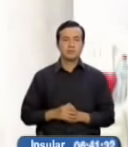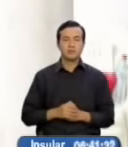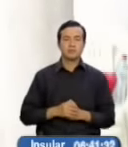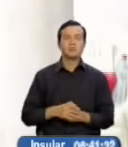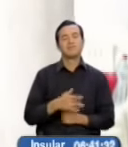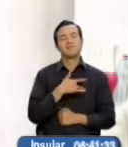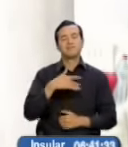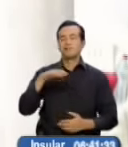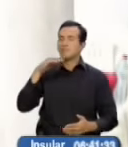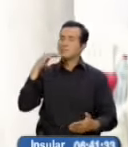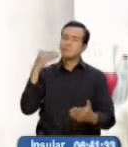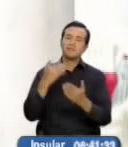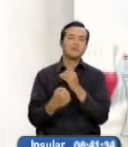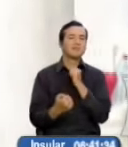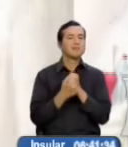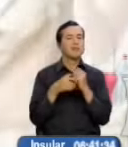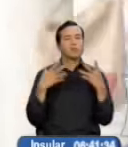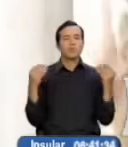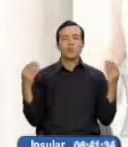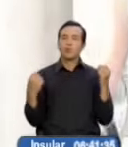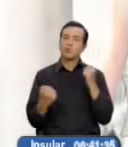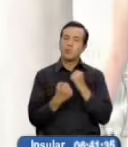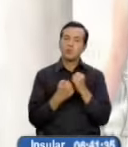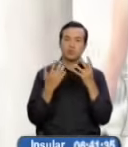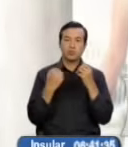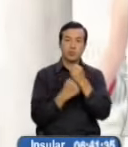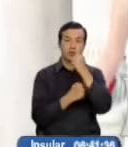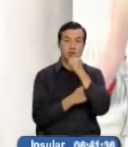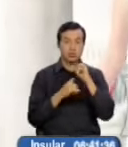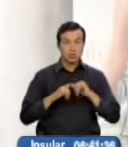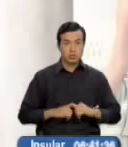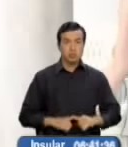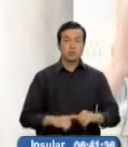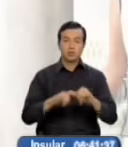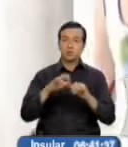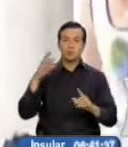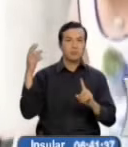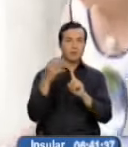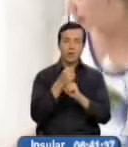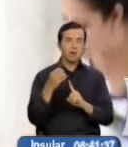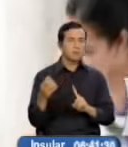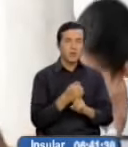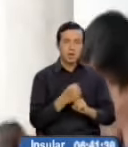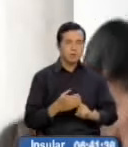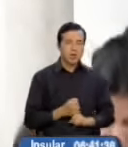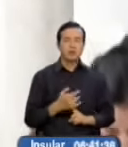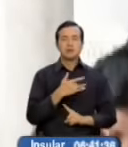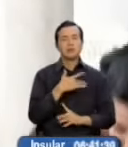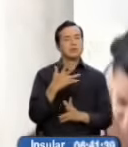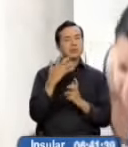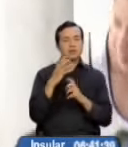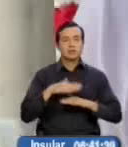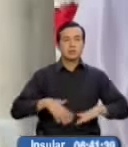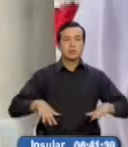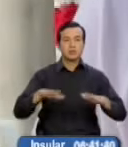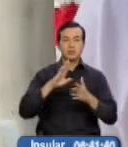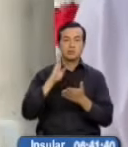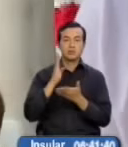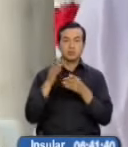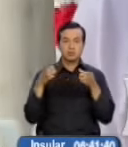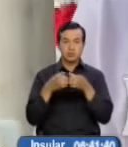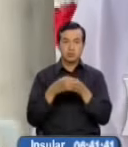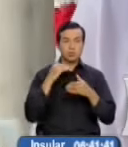totalmente agradecidos por el apoyo incondicional que nos está dando. Va a ser un fortalecimiento para poder lograr lo que realmente anhelamos aquí en la cooperativa. Todos